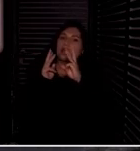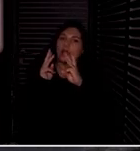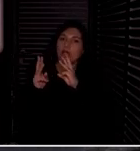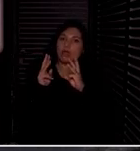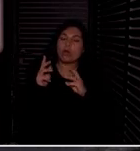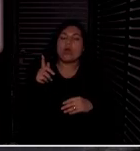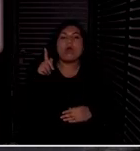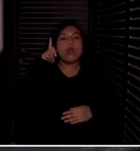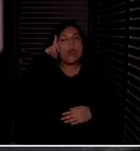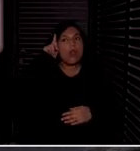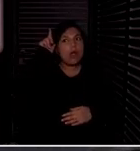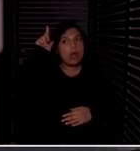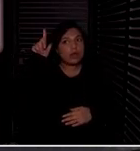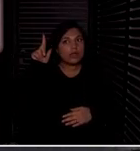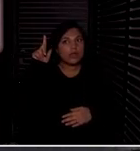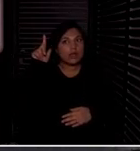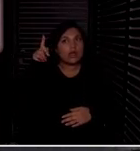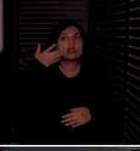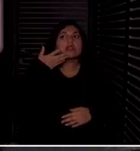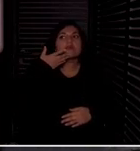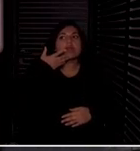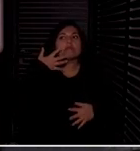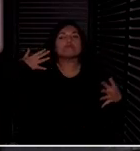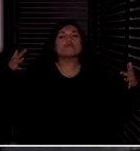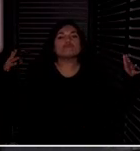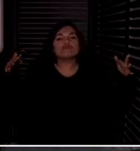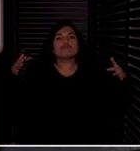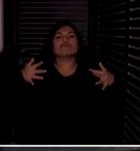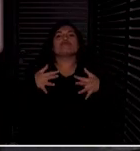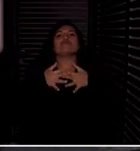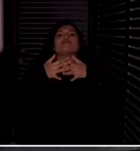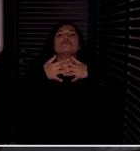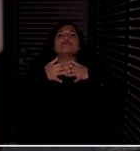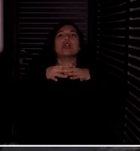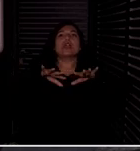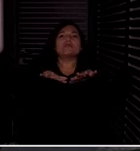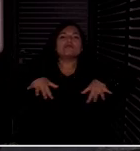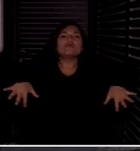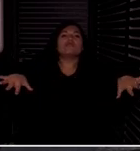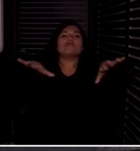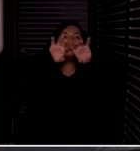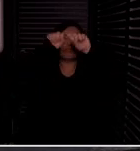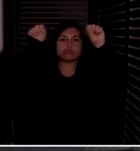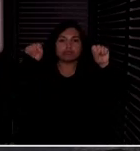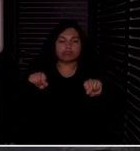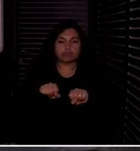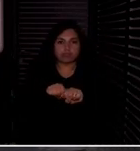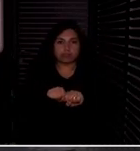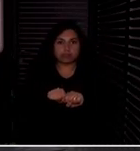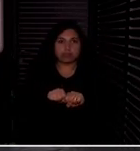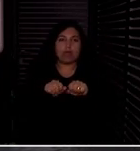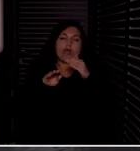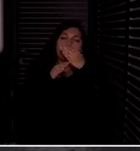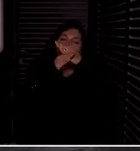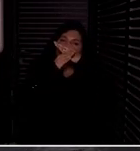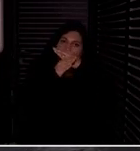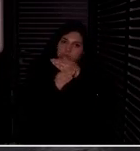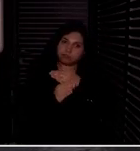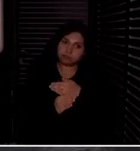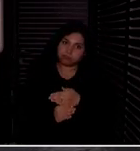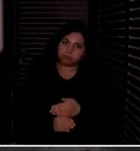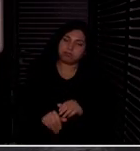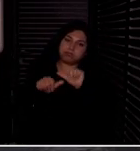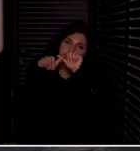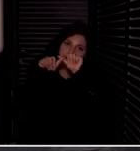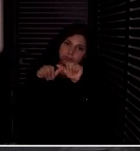de convivencialidad, de confluencia, de ecosistemas estables, permanentes, sostenibles,